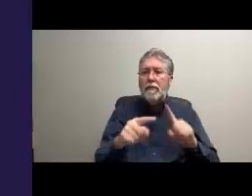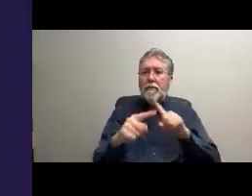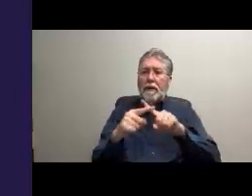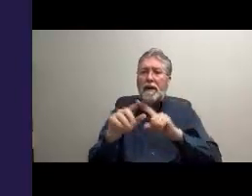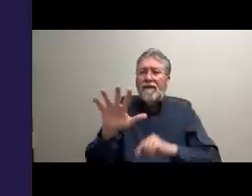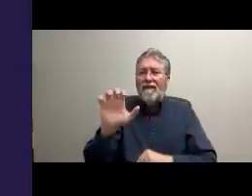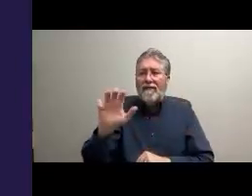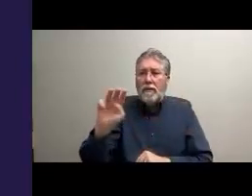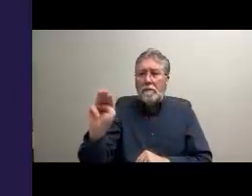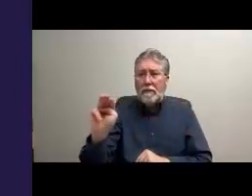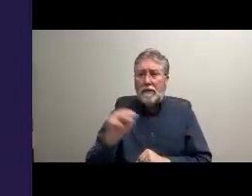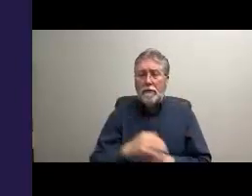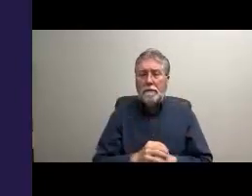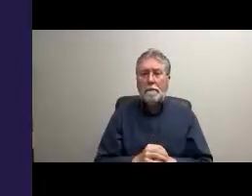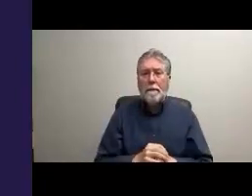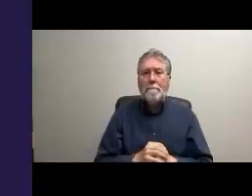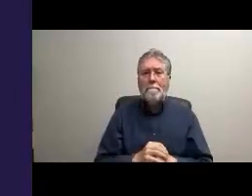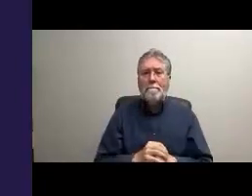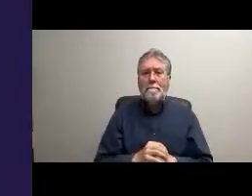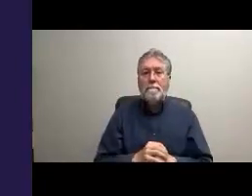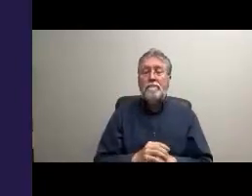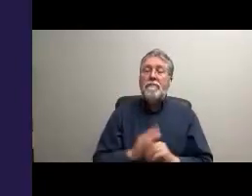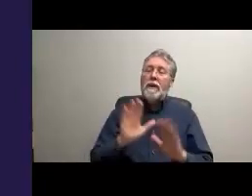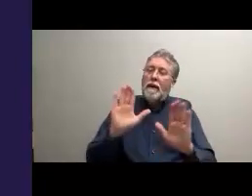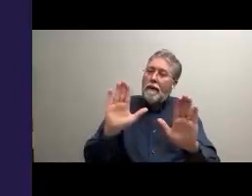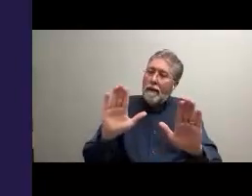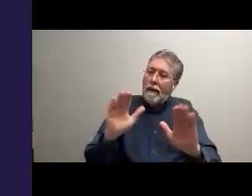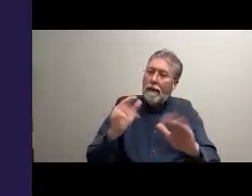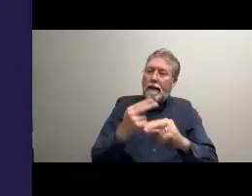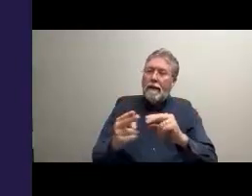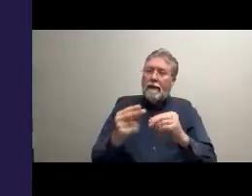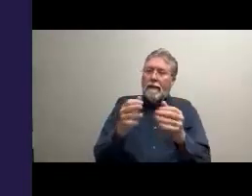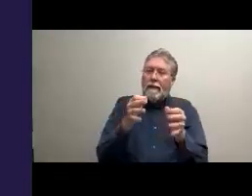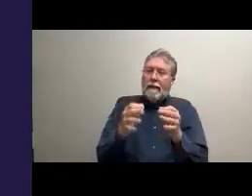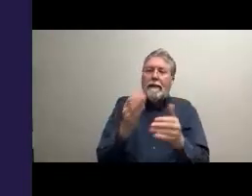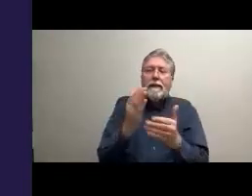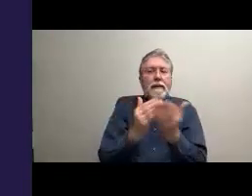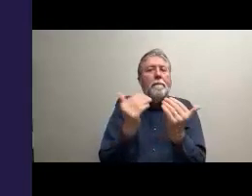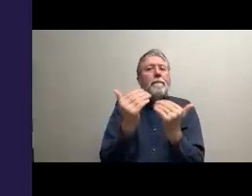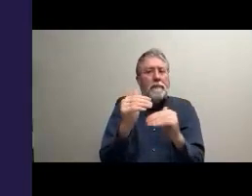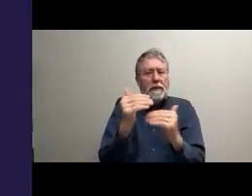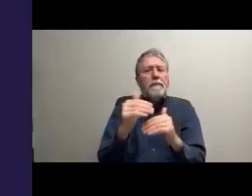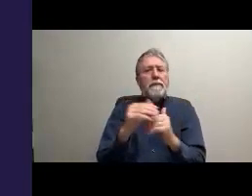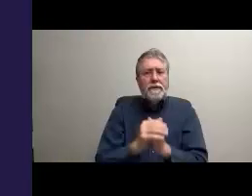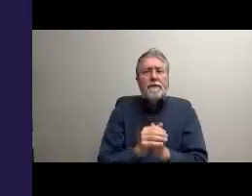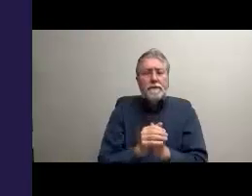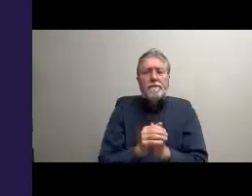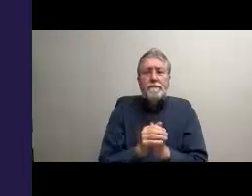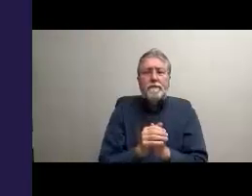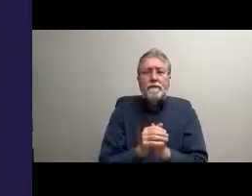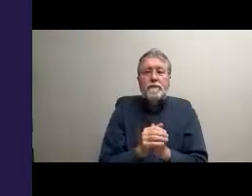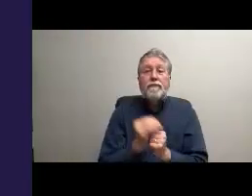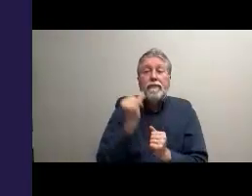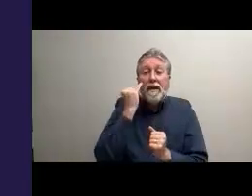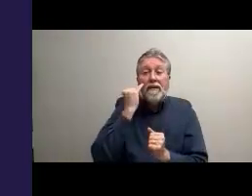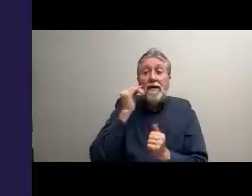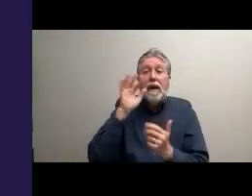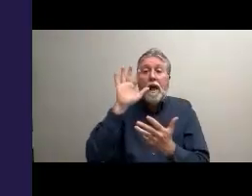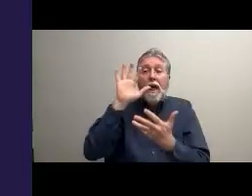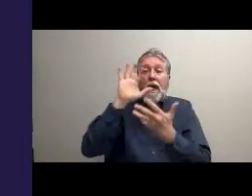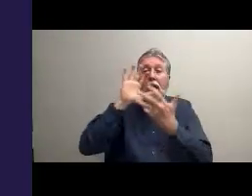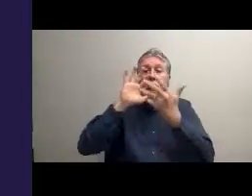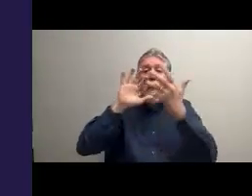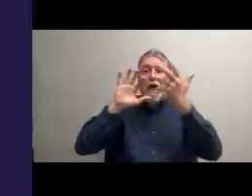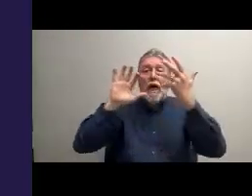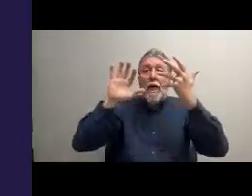Existen algunas limitaciones que mencionaré brevemente aquí. Una es que cuando hay nubes, el satélite no puede ver a través de ellas